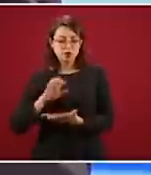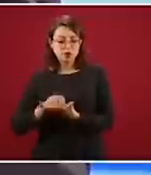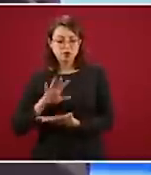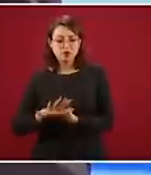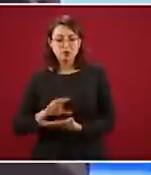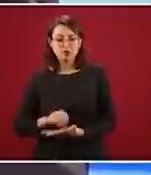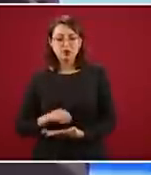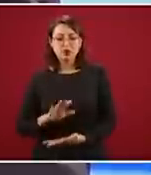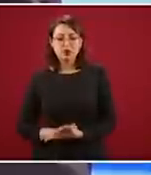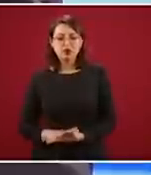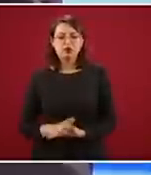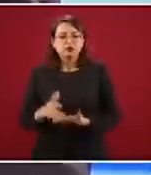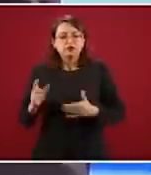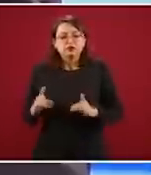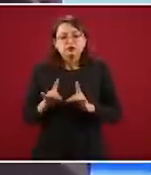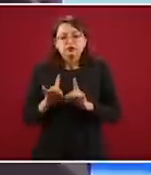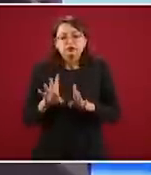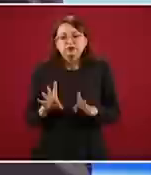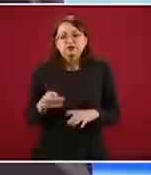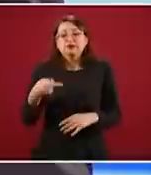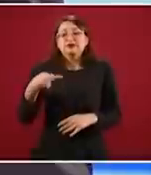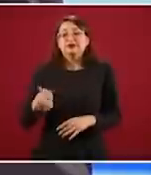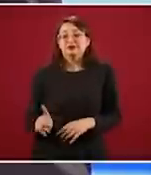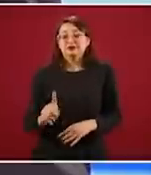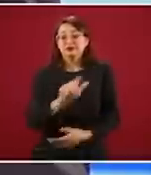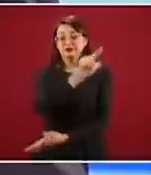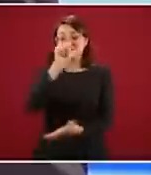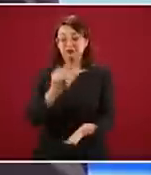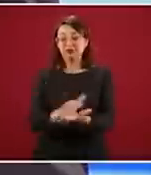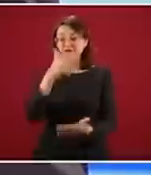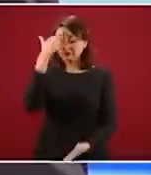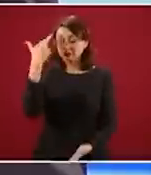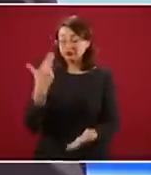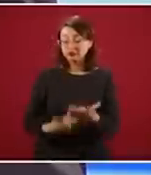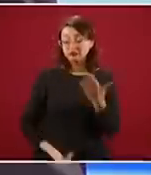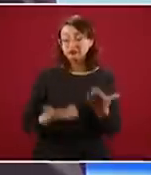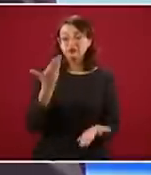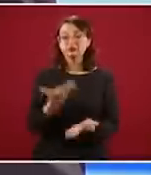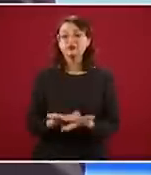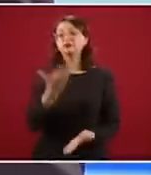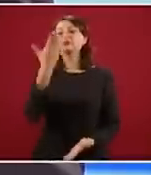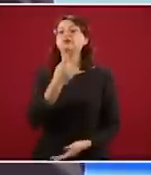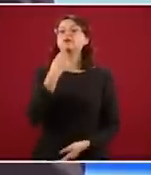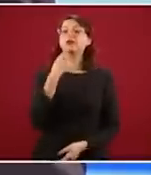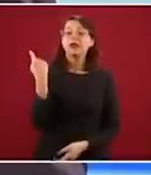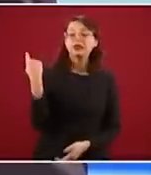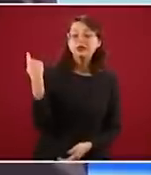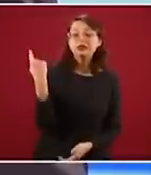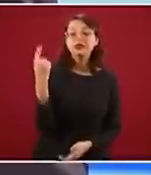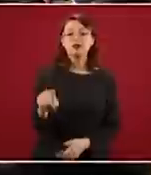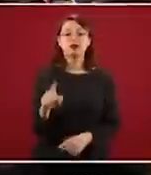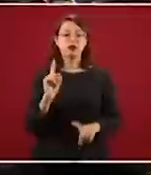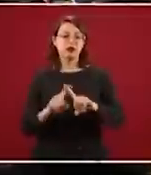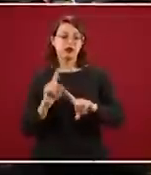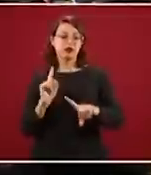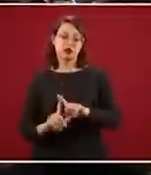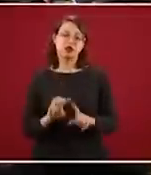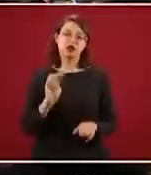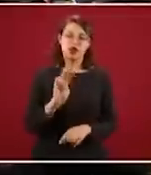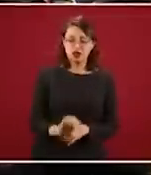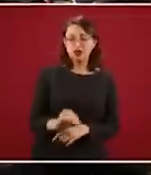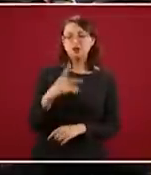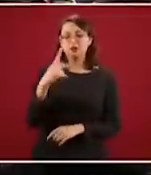quien verdaderamente asienta delitos a través de denuncias o carpetas de investigación, pues es el Ministerio